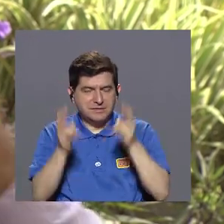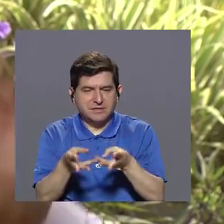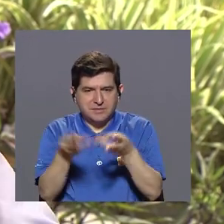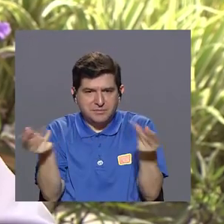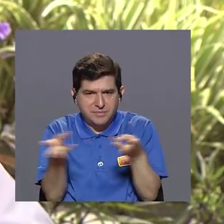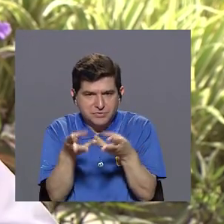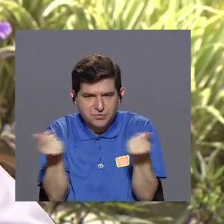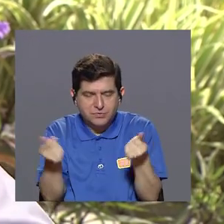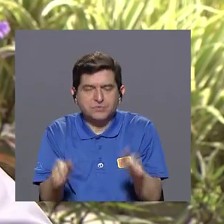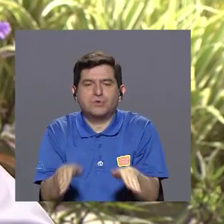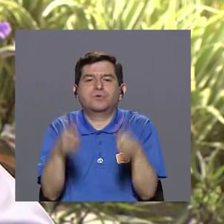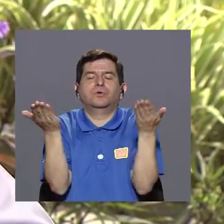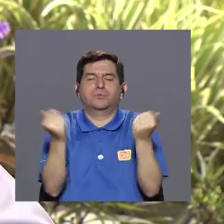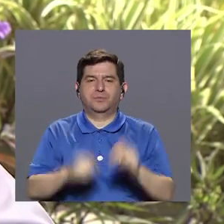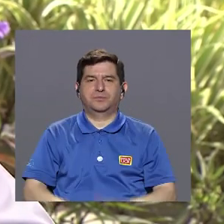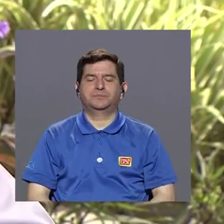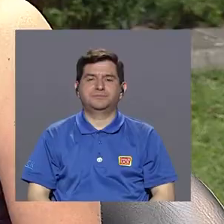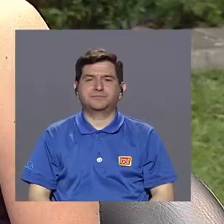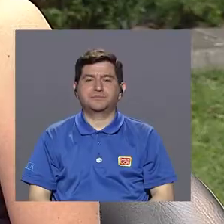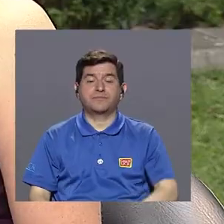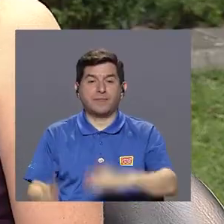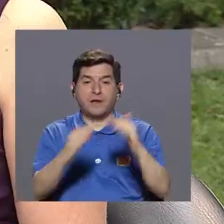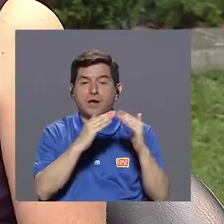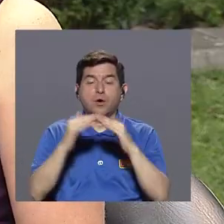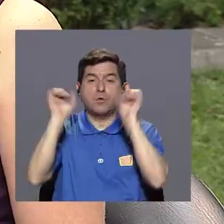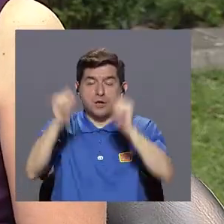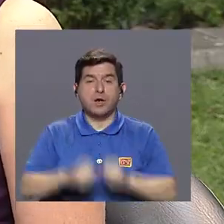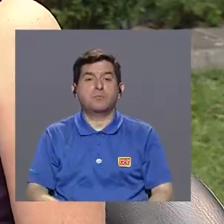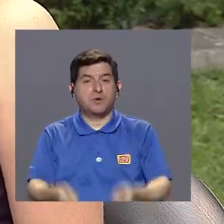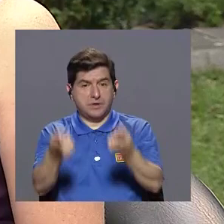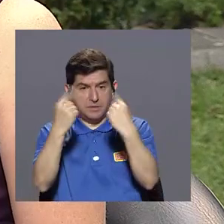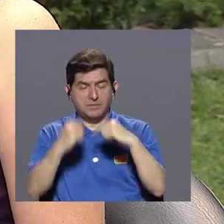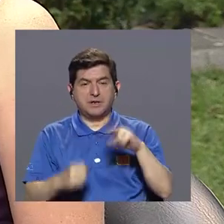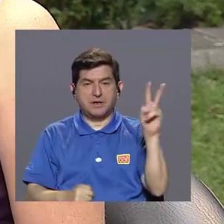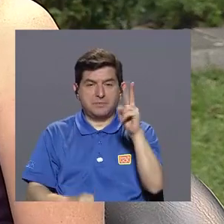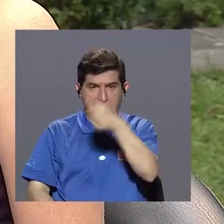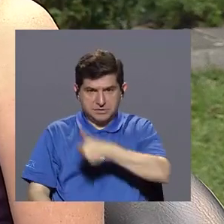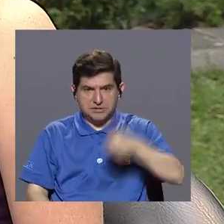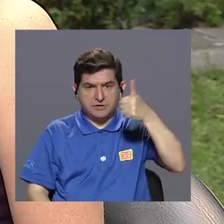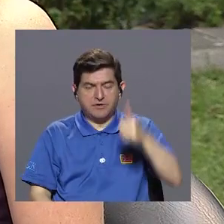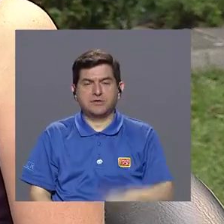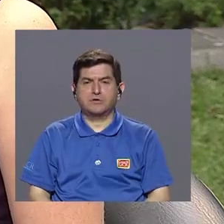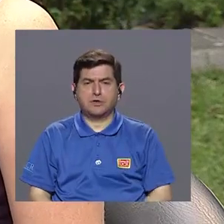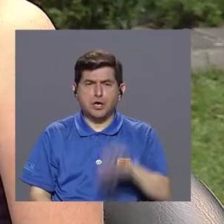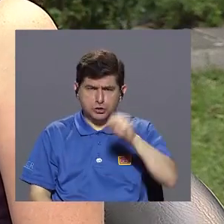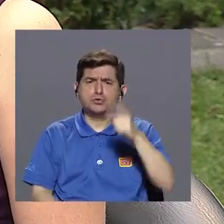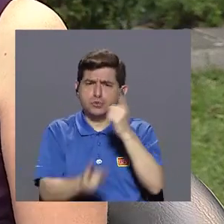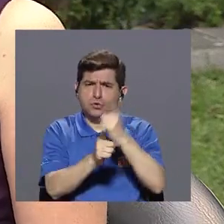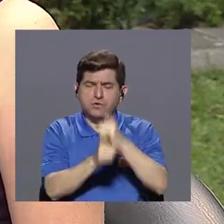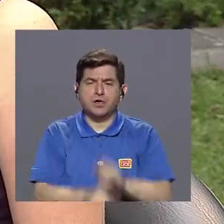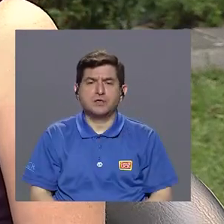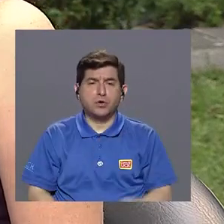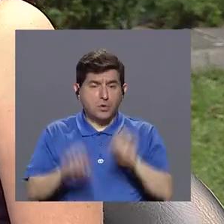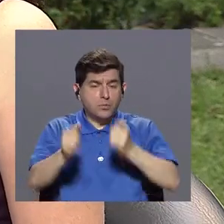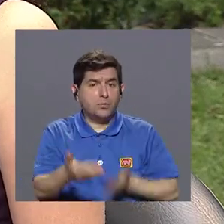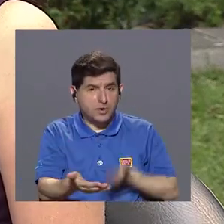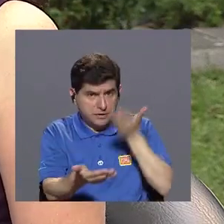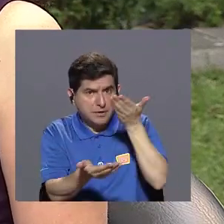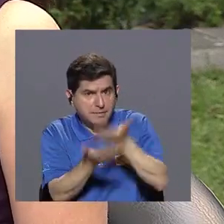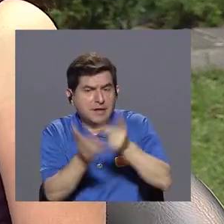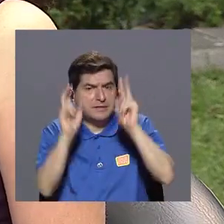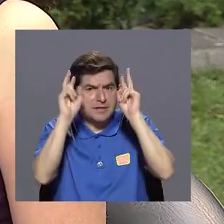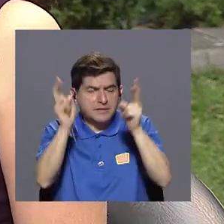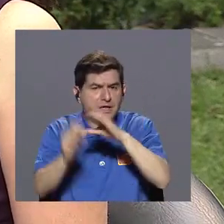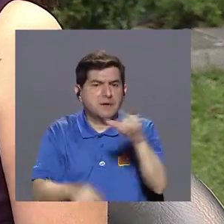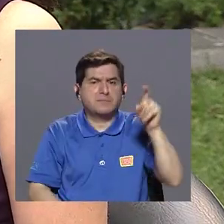la resolución de ese problema. Ok, entonces sí, digamos, las comunidades pueden acercarse a la vicerrectoría de alguna manera para plantearles